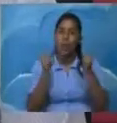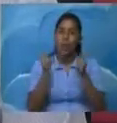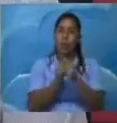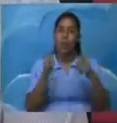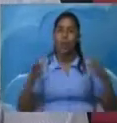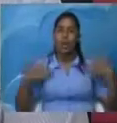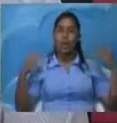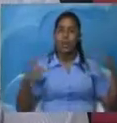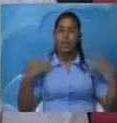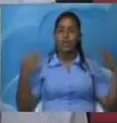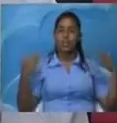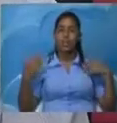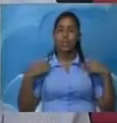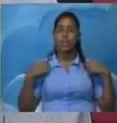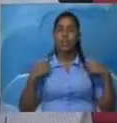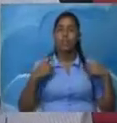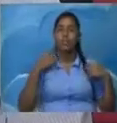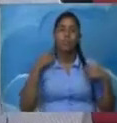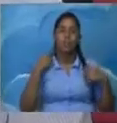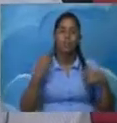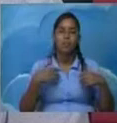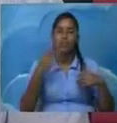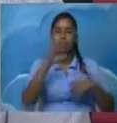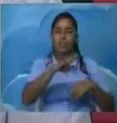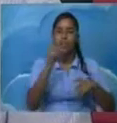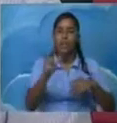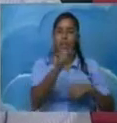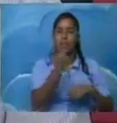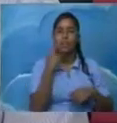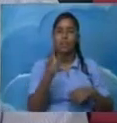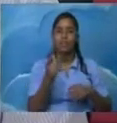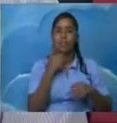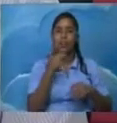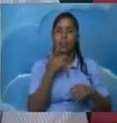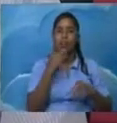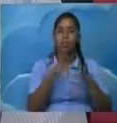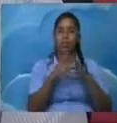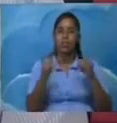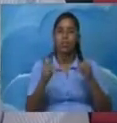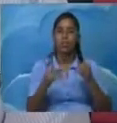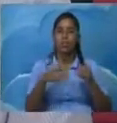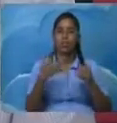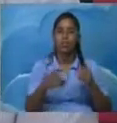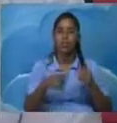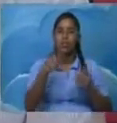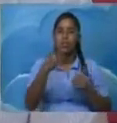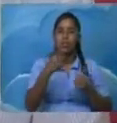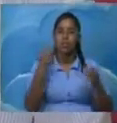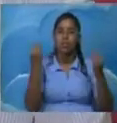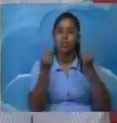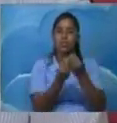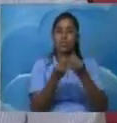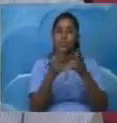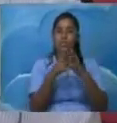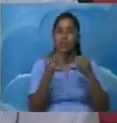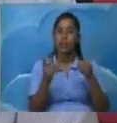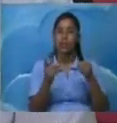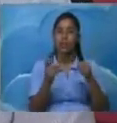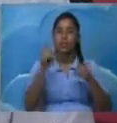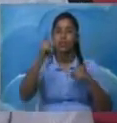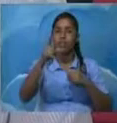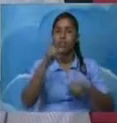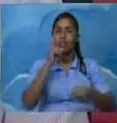alegría. Me da la impresión que esta gente daban por una imposición y que cuando se acercaba